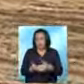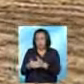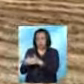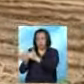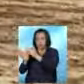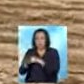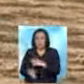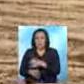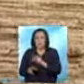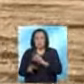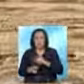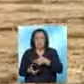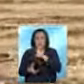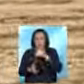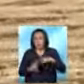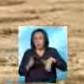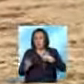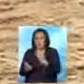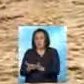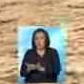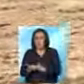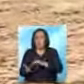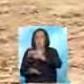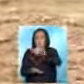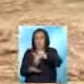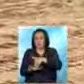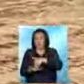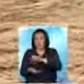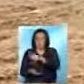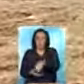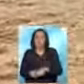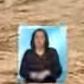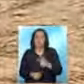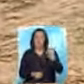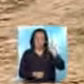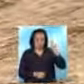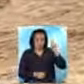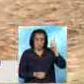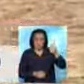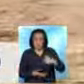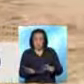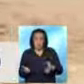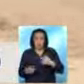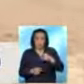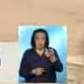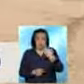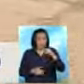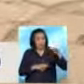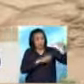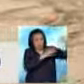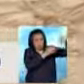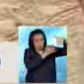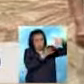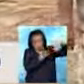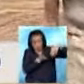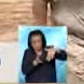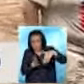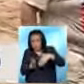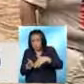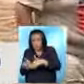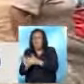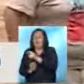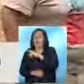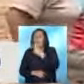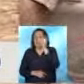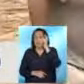ustedes han visto en múltiples videos, llegan al centro histórico de Trujillo. Desde que las aguas se deslizan desde los cerros hasta la ciudad de Trujillo,